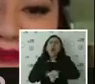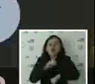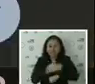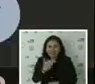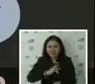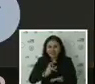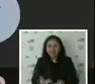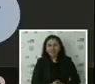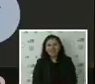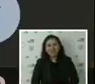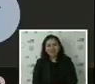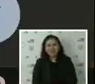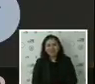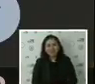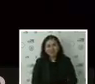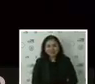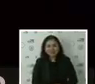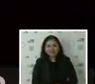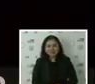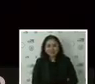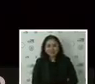Muchísimas gracias.